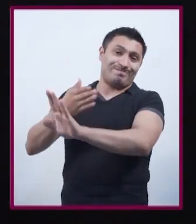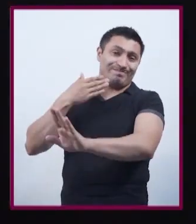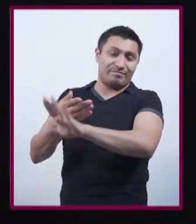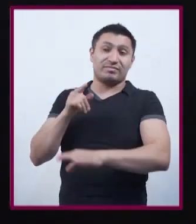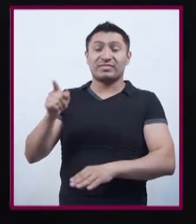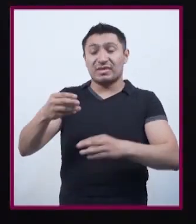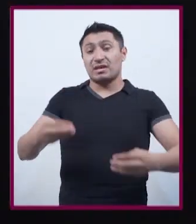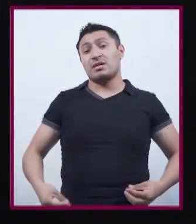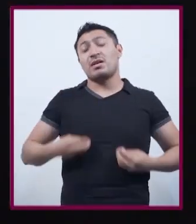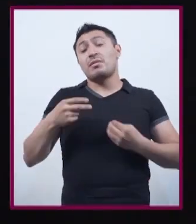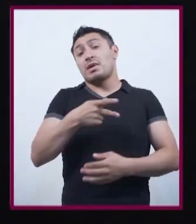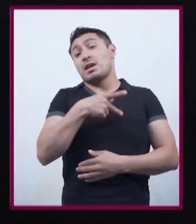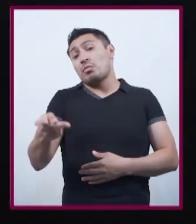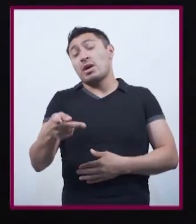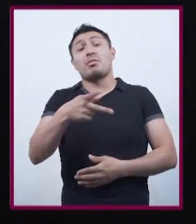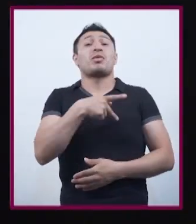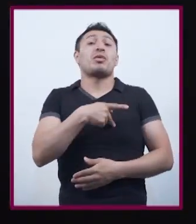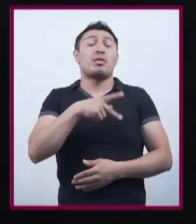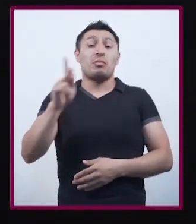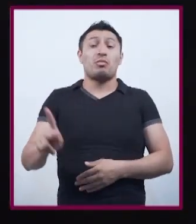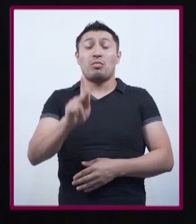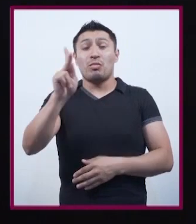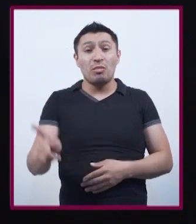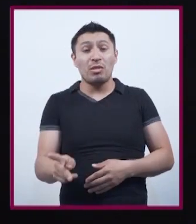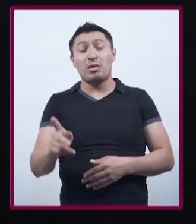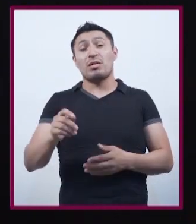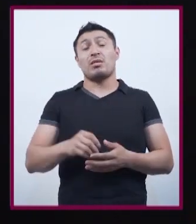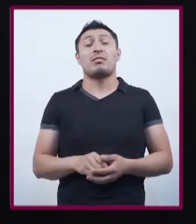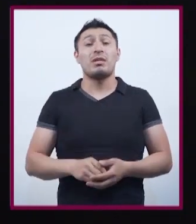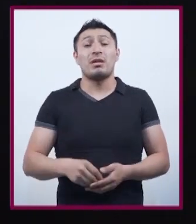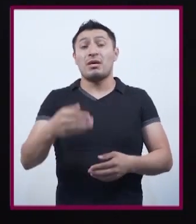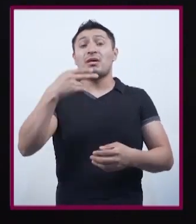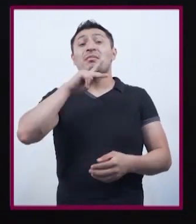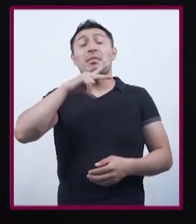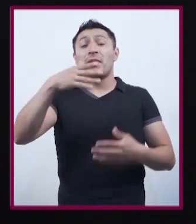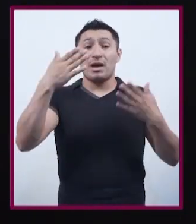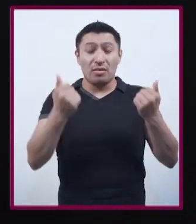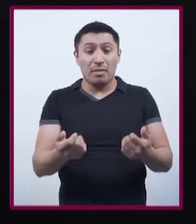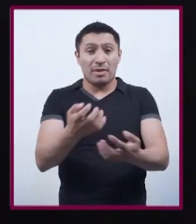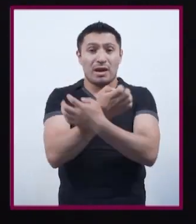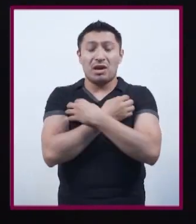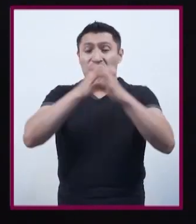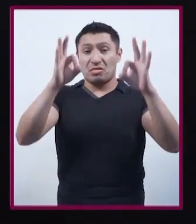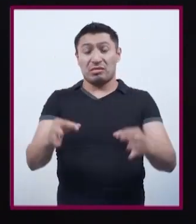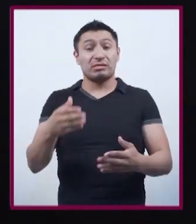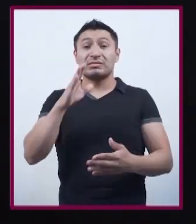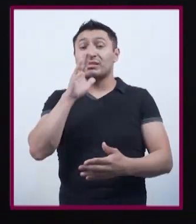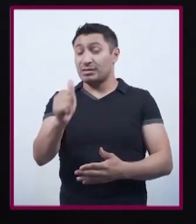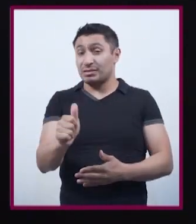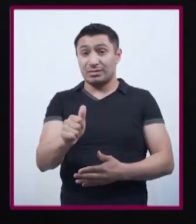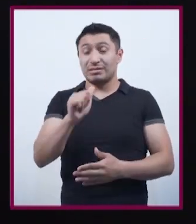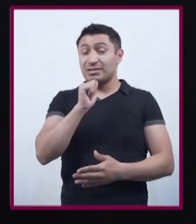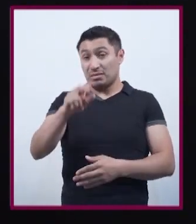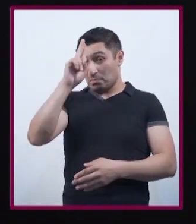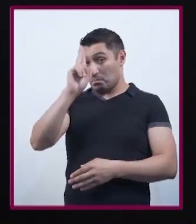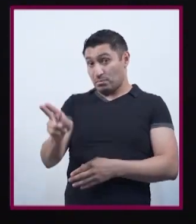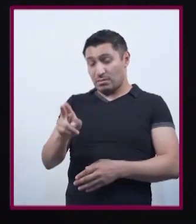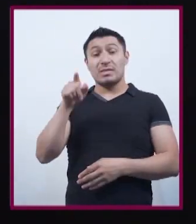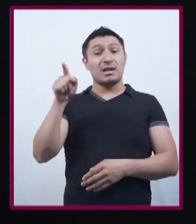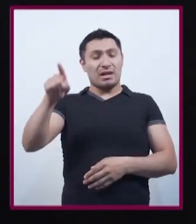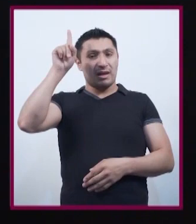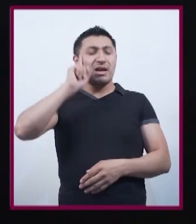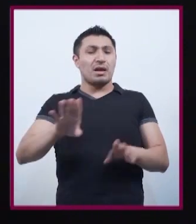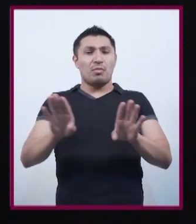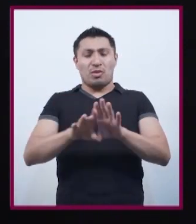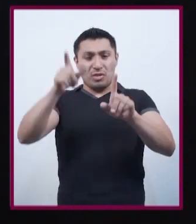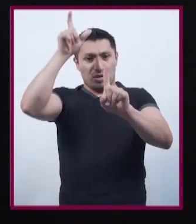¿Te imaginas cómo fue la infancia de Gabriela Mistral? Tenía todo en su contra. Vivía en una zona marginada, era pobre,